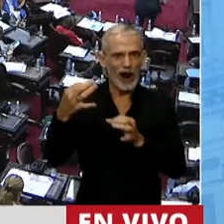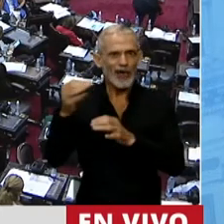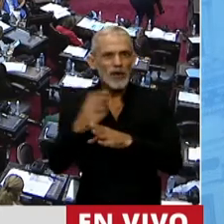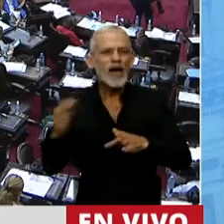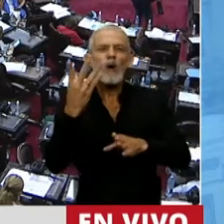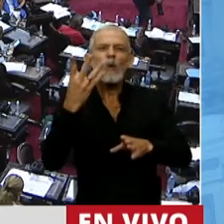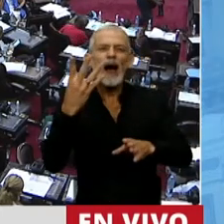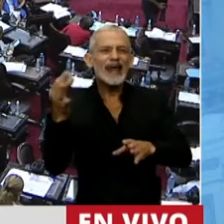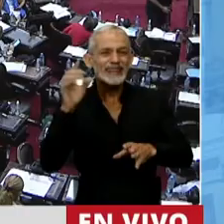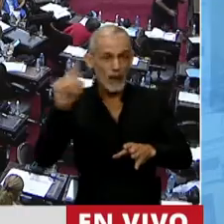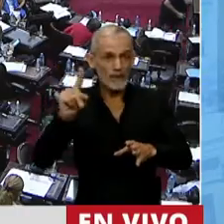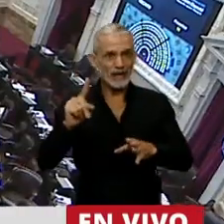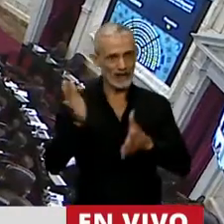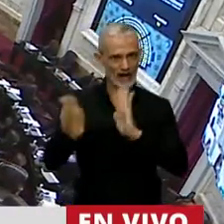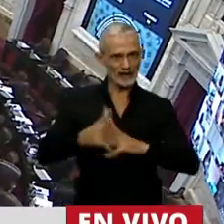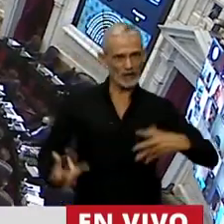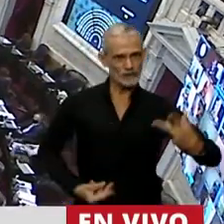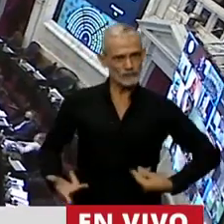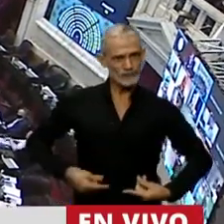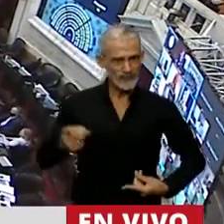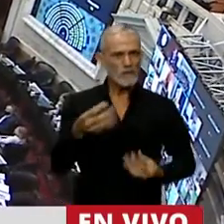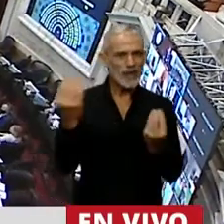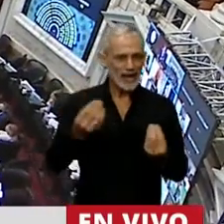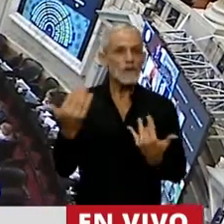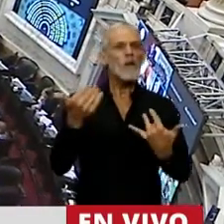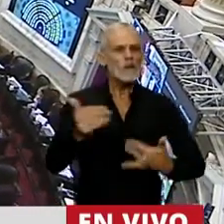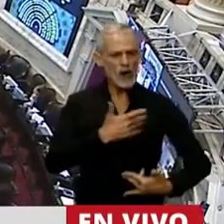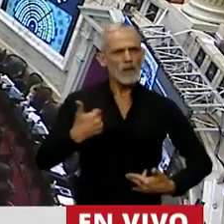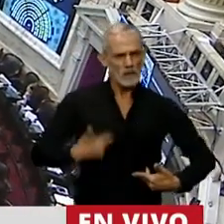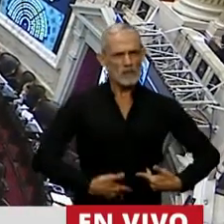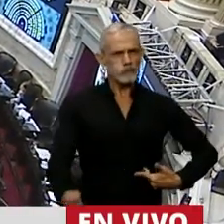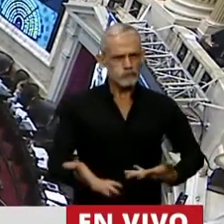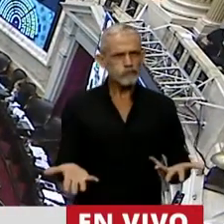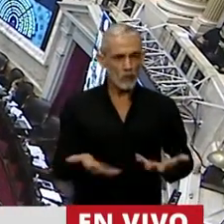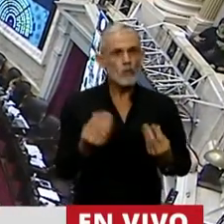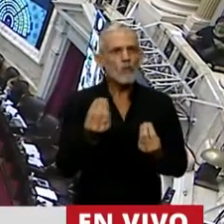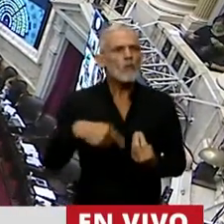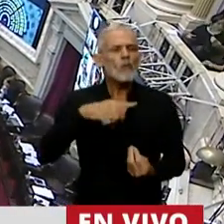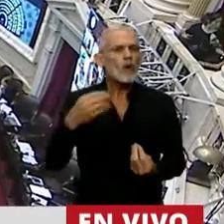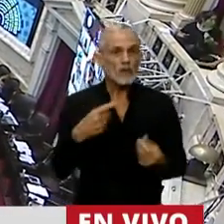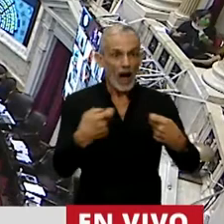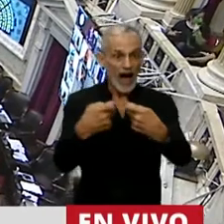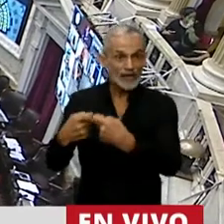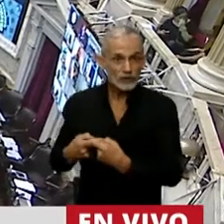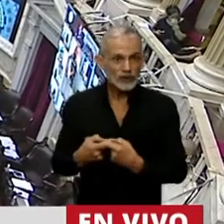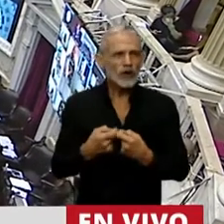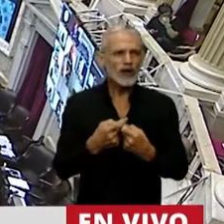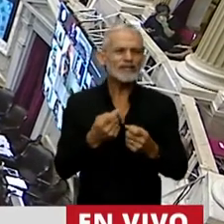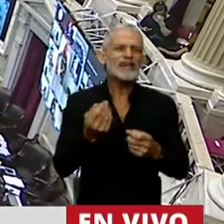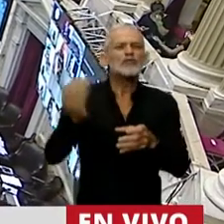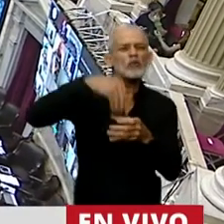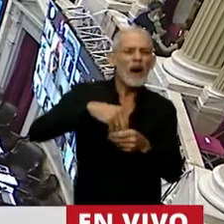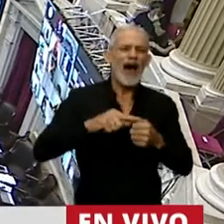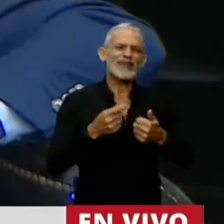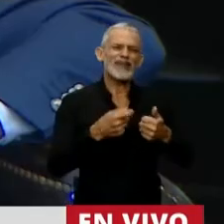tratamientos para que las mujeres puedan ejercer el derecho a la maternidad y lo hicimos con asociaciones como sumate a dar vida